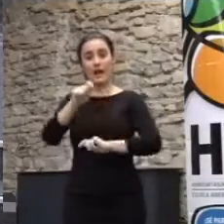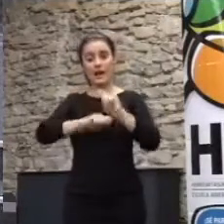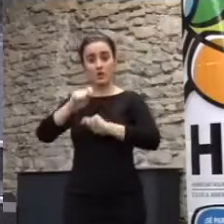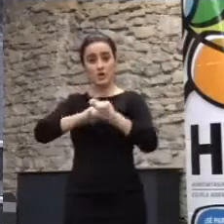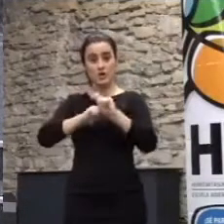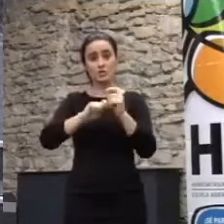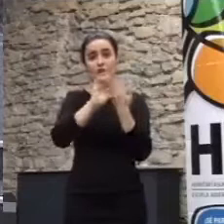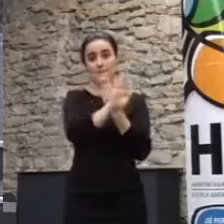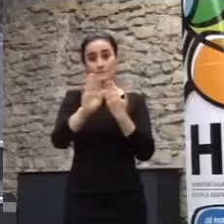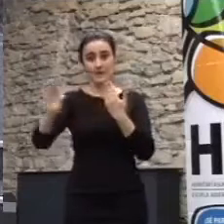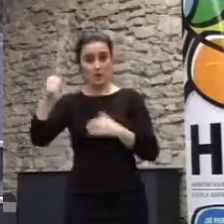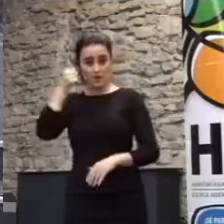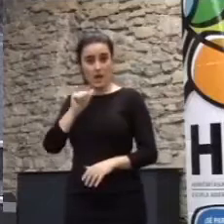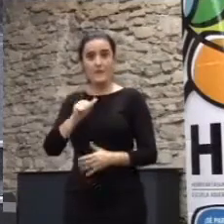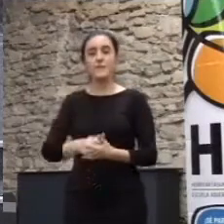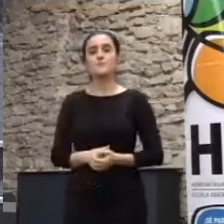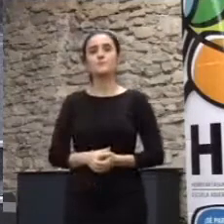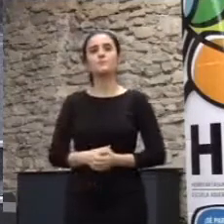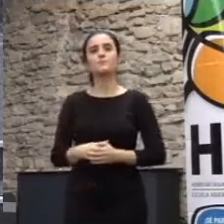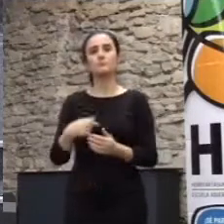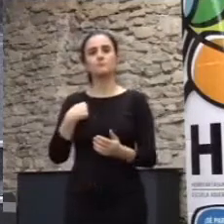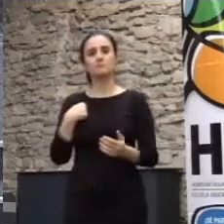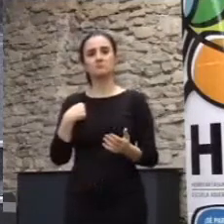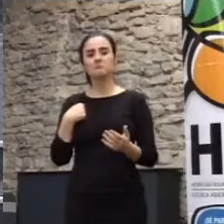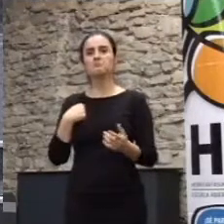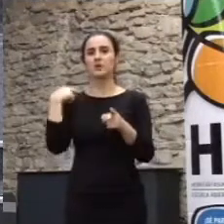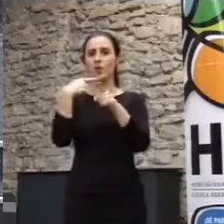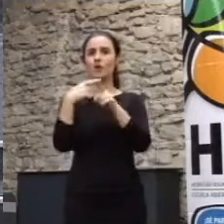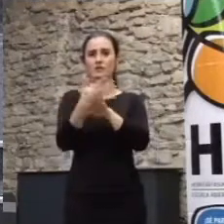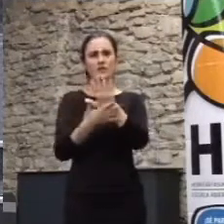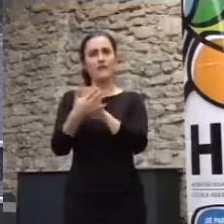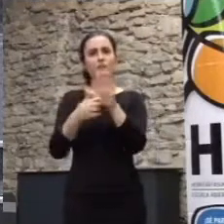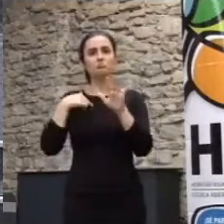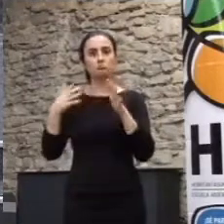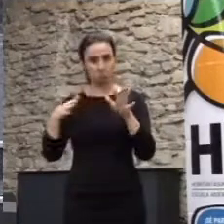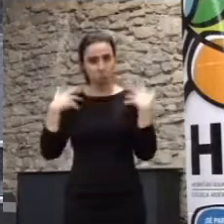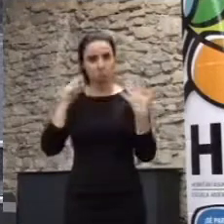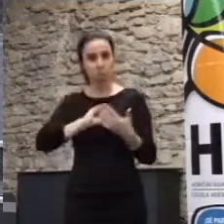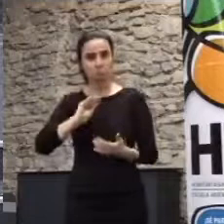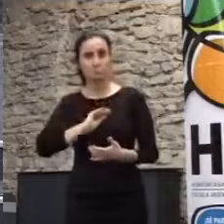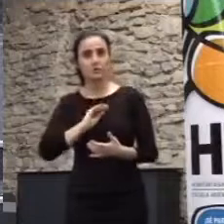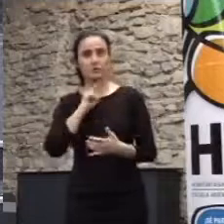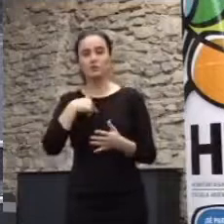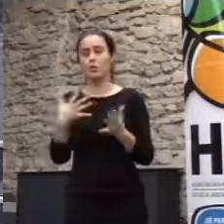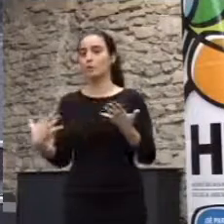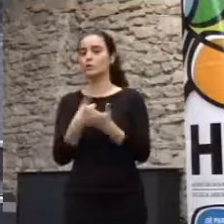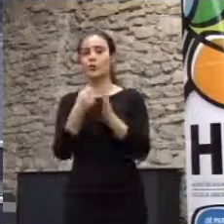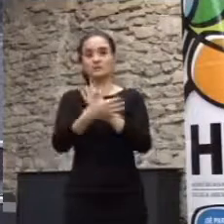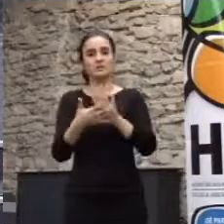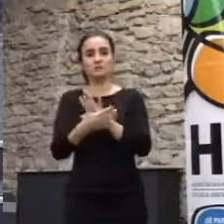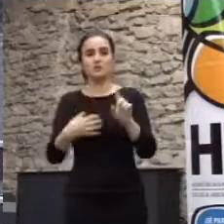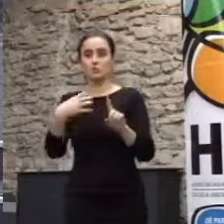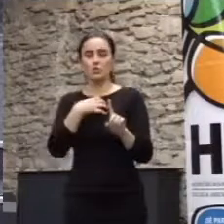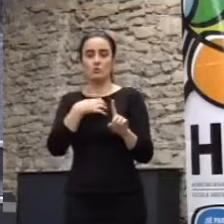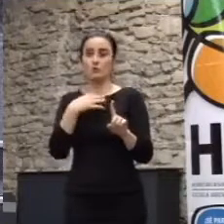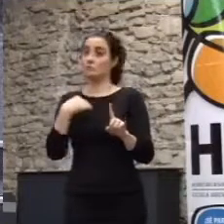Álava, y me han sorprendido bastantes cosas de las que se han tratado aquí. Tampoco voy a abordarlas todas porque sería imposible, pero la intervención tiene que ser